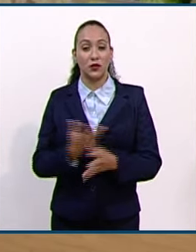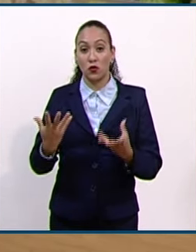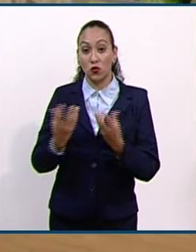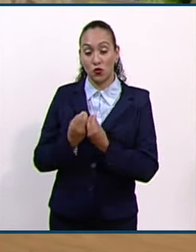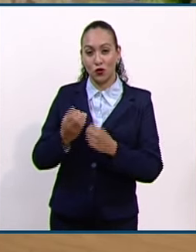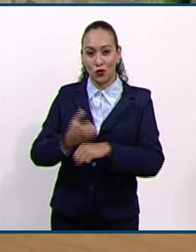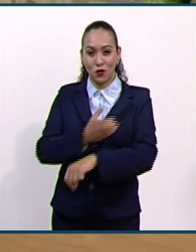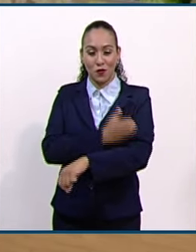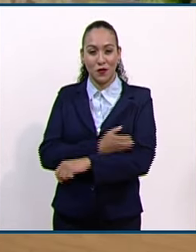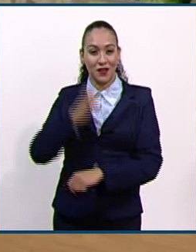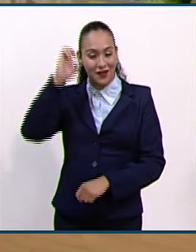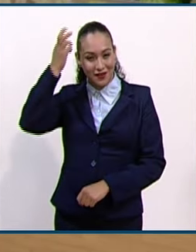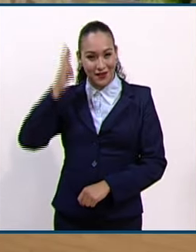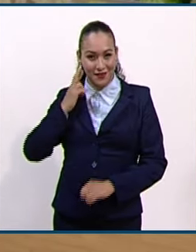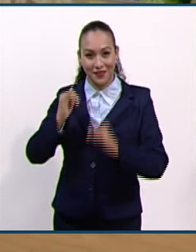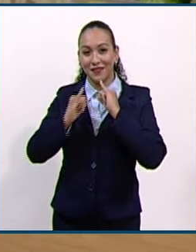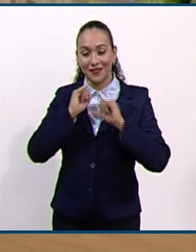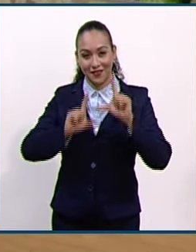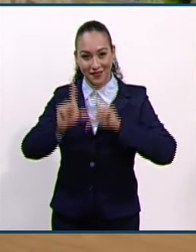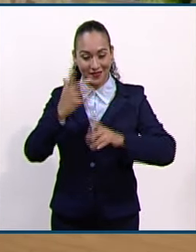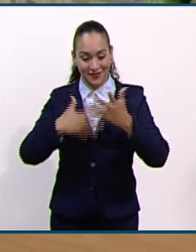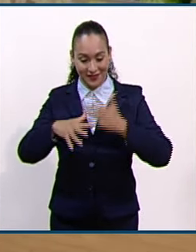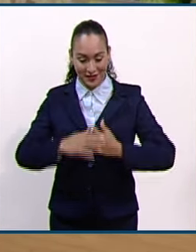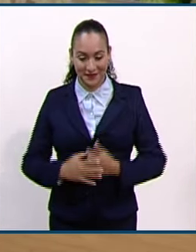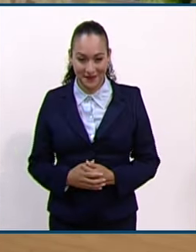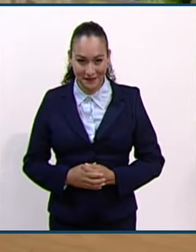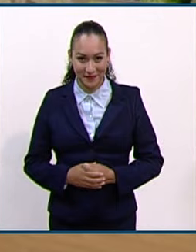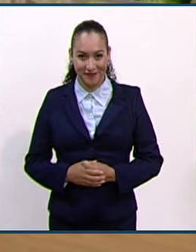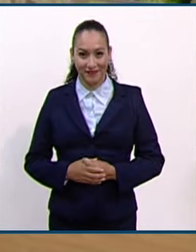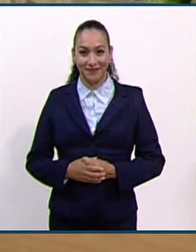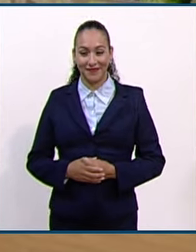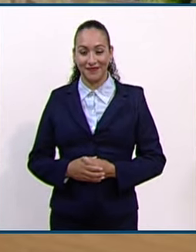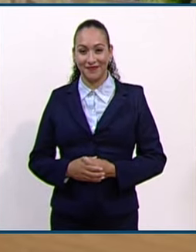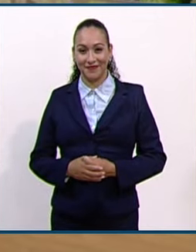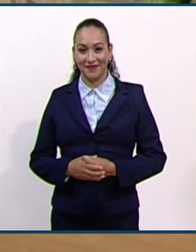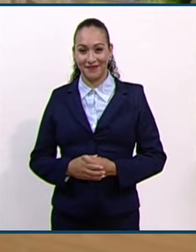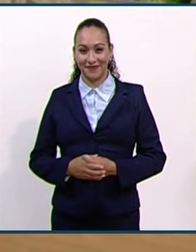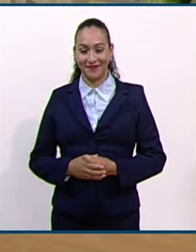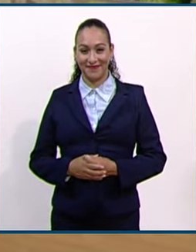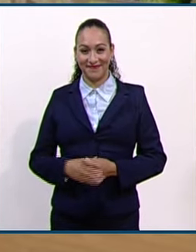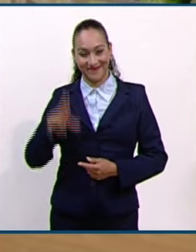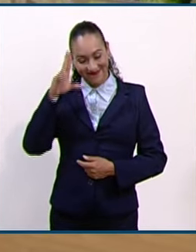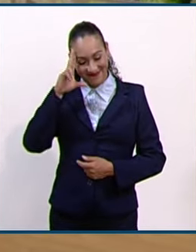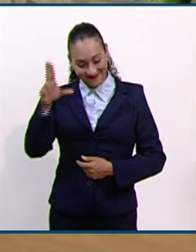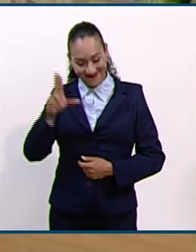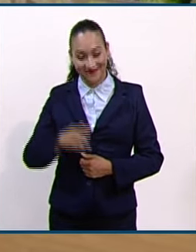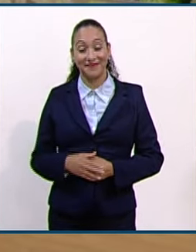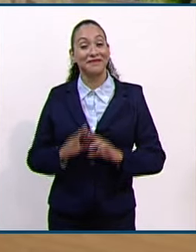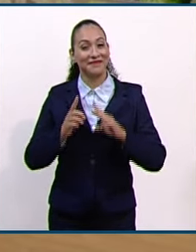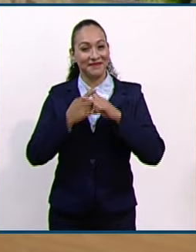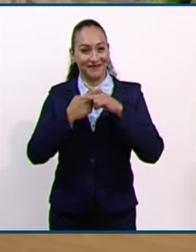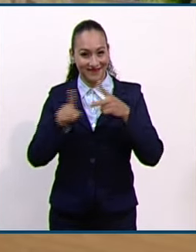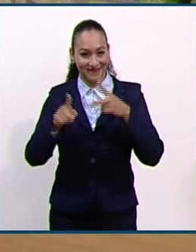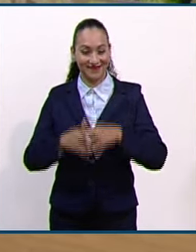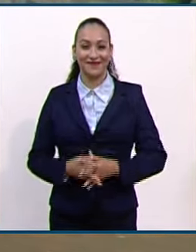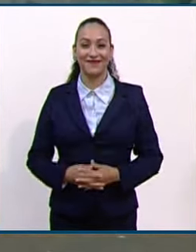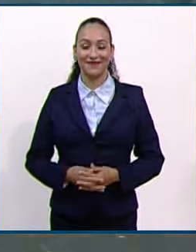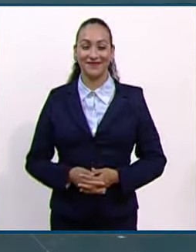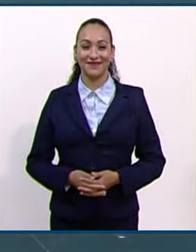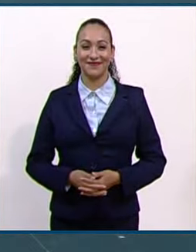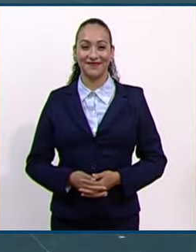compañera Eusiris Rostro en la interpretación en lengua de señas mexicana. Hola, Eusiris. Y es así como iniciamos.